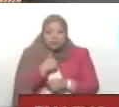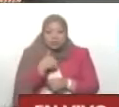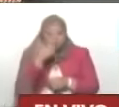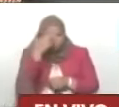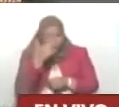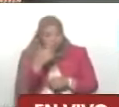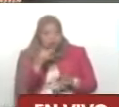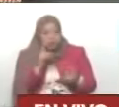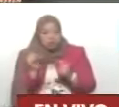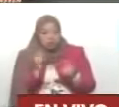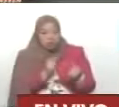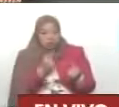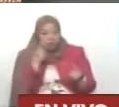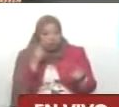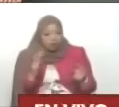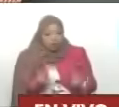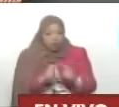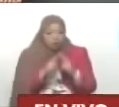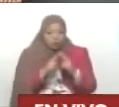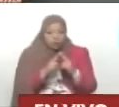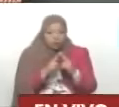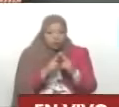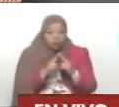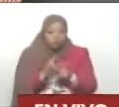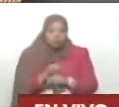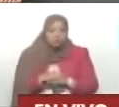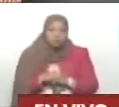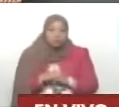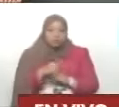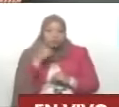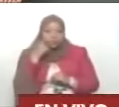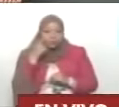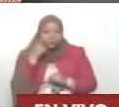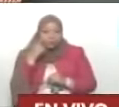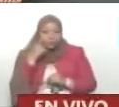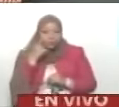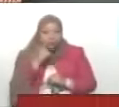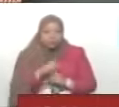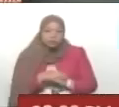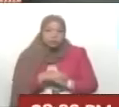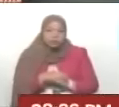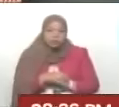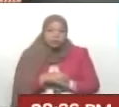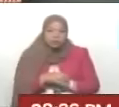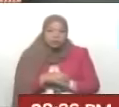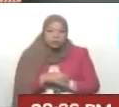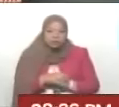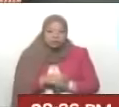Estamos pendientes de vernos. ¿Ah? Estamos pendientísimos.